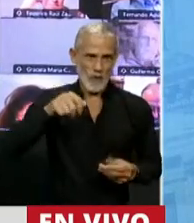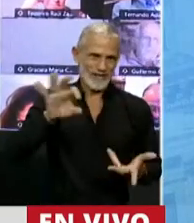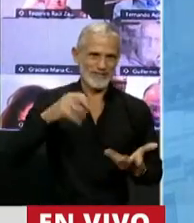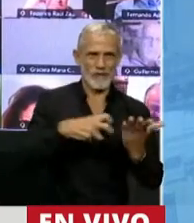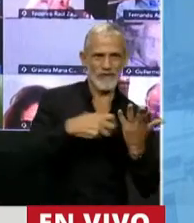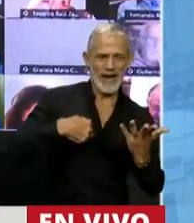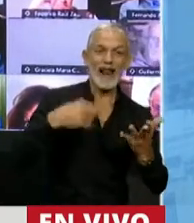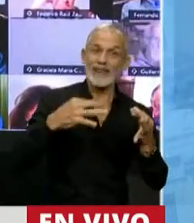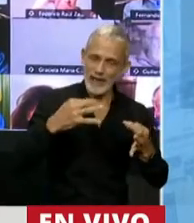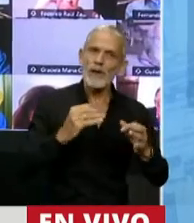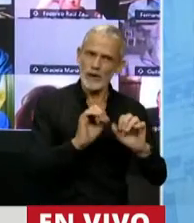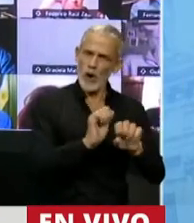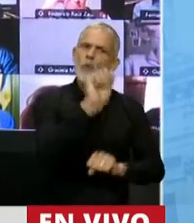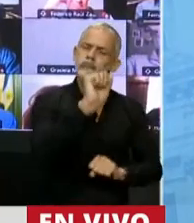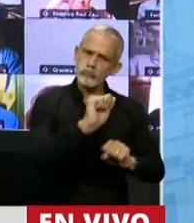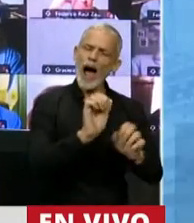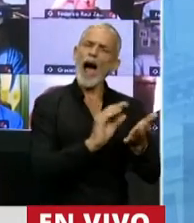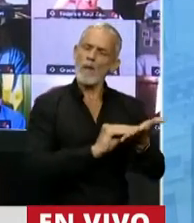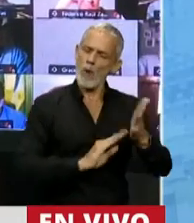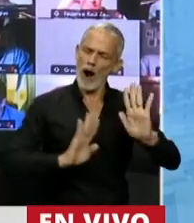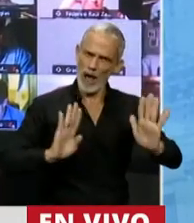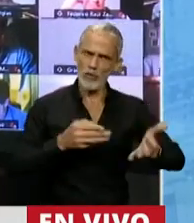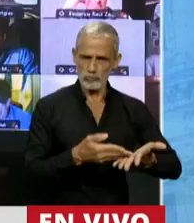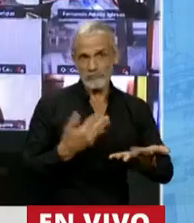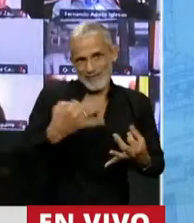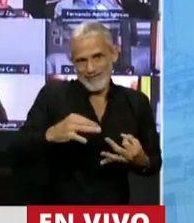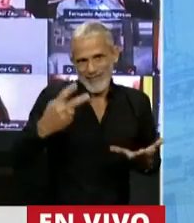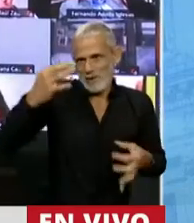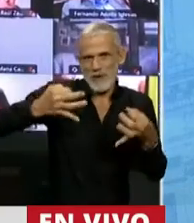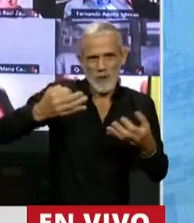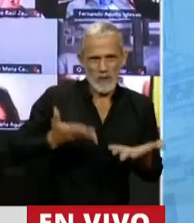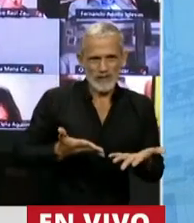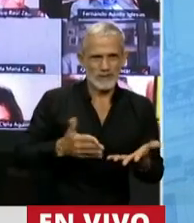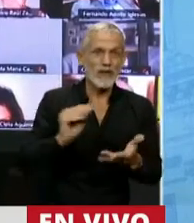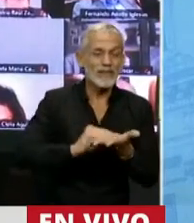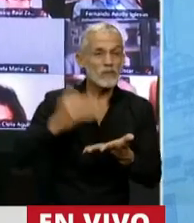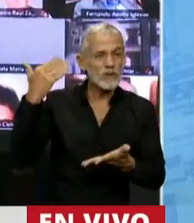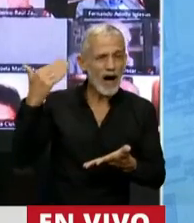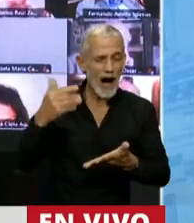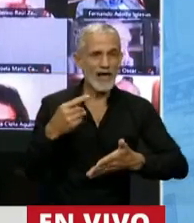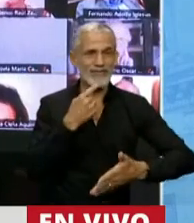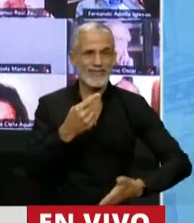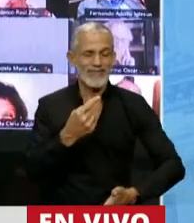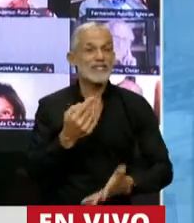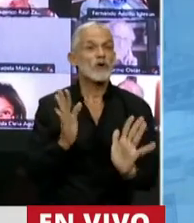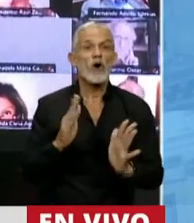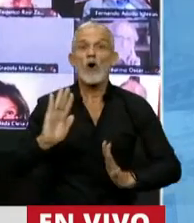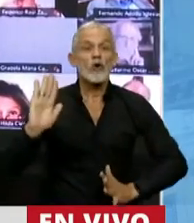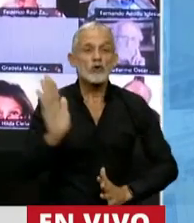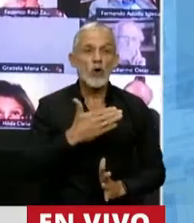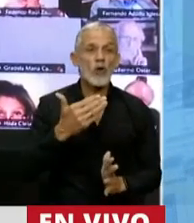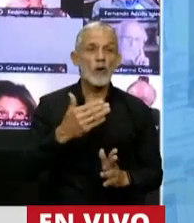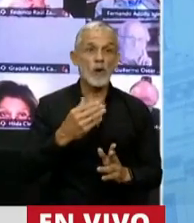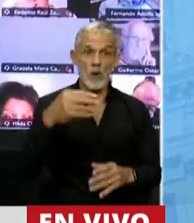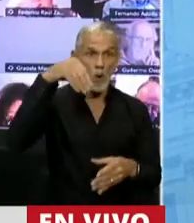fiscales abogados mal que le pese a algún preopinante todo aquel que es